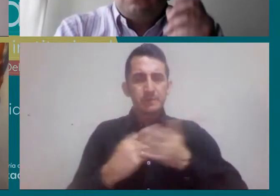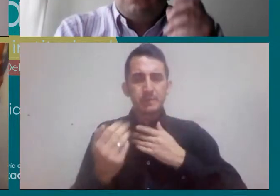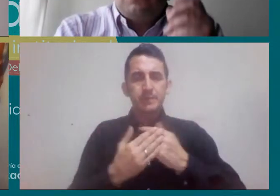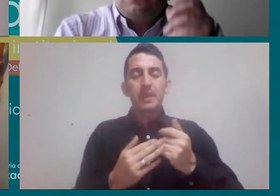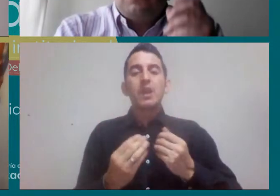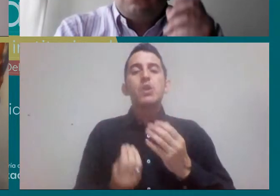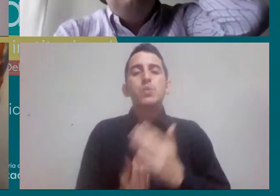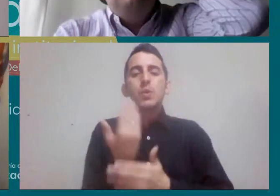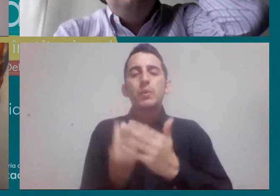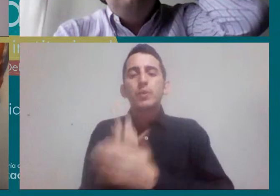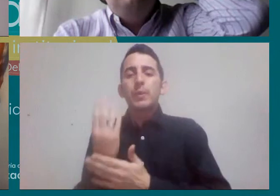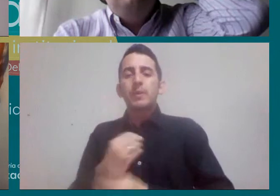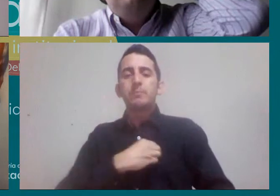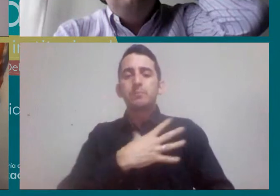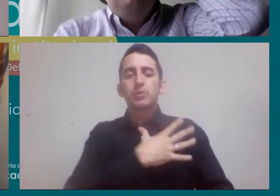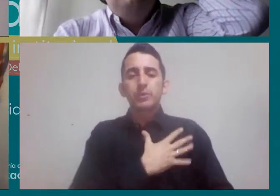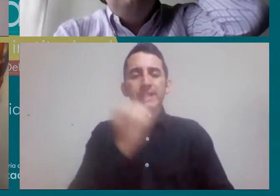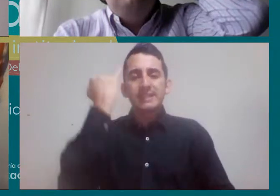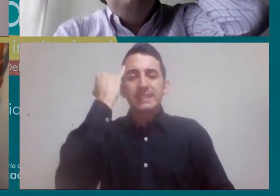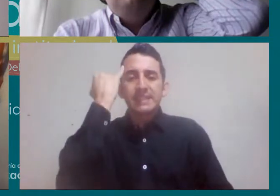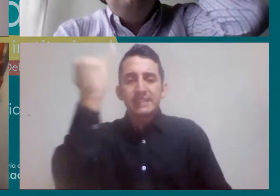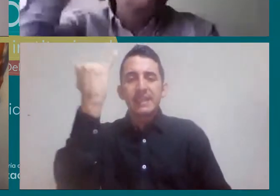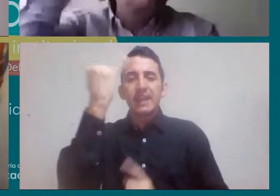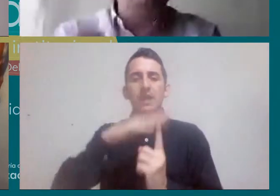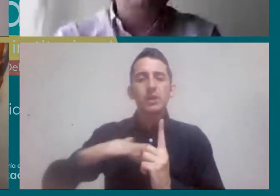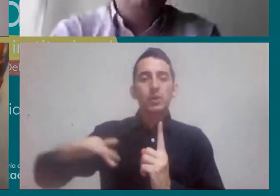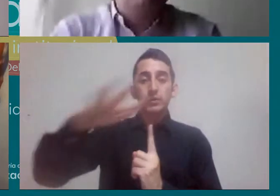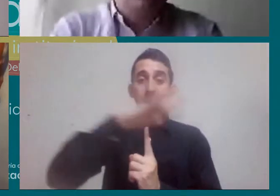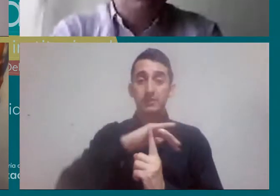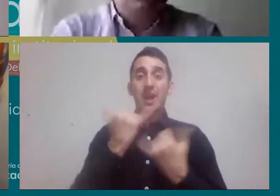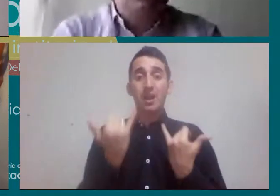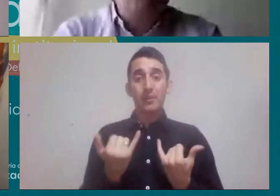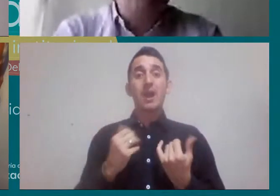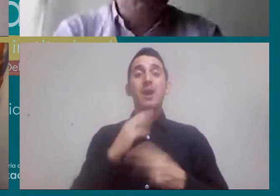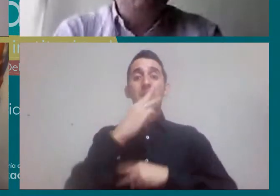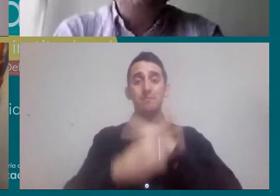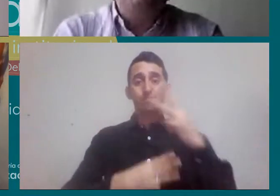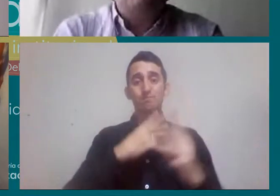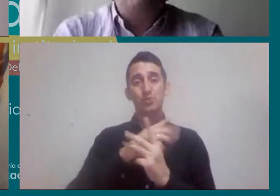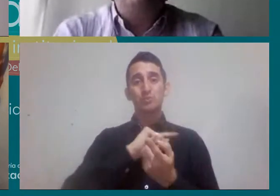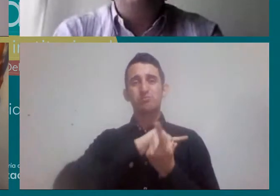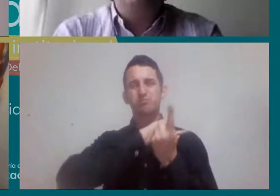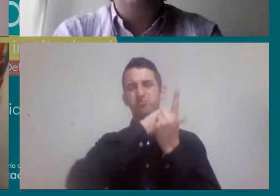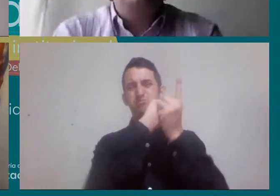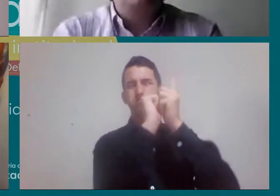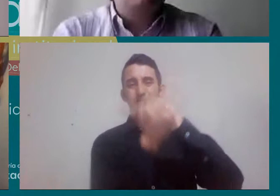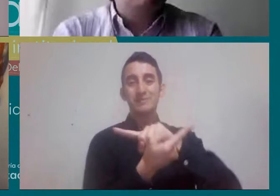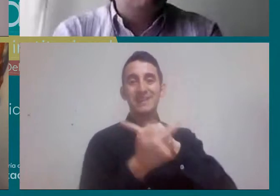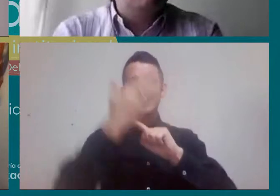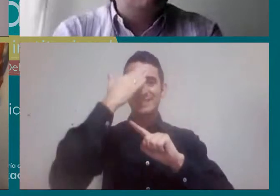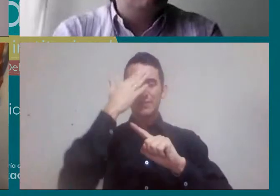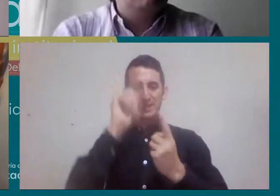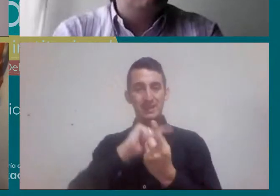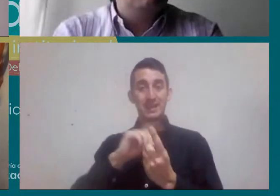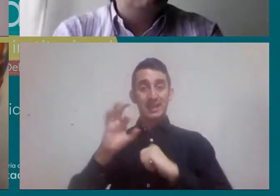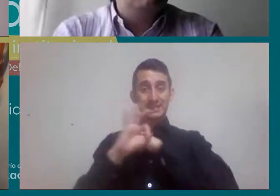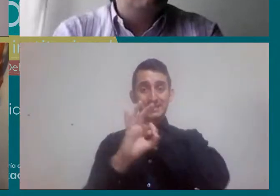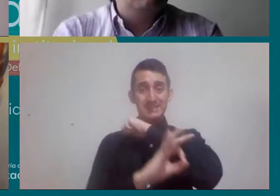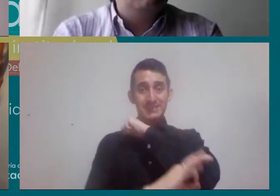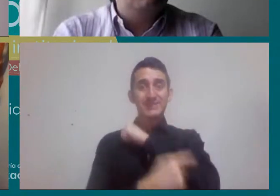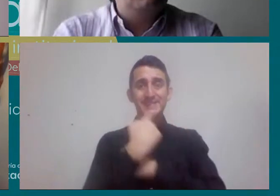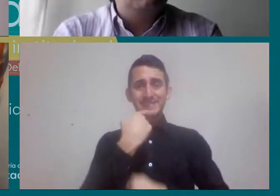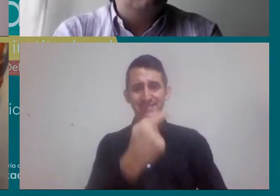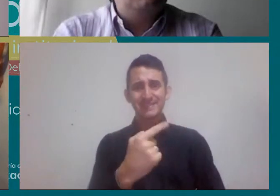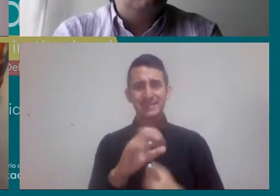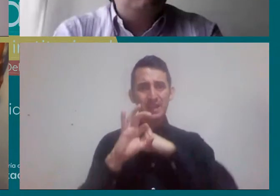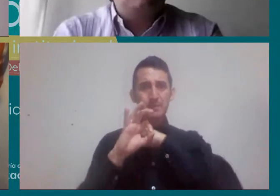nueva idea, algún nuevo contexto, algún nuevo cambio, que al fin y al cabo las catarsis, como dirían los psicólogos, son lo que tienen, ¿no? Que